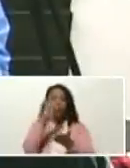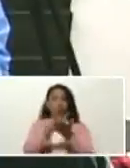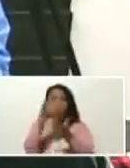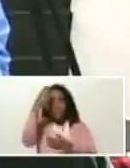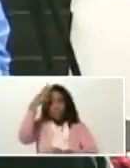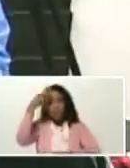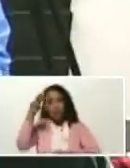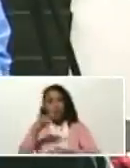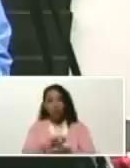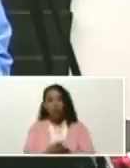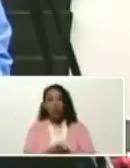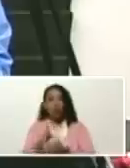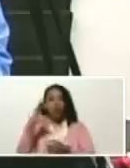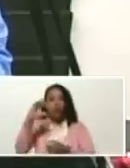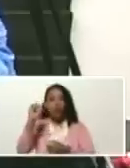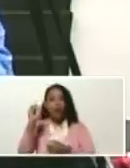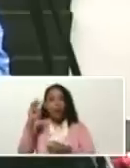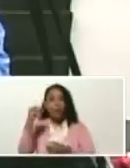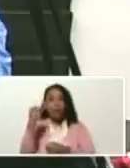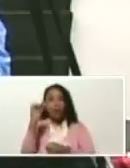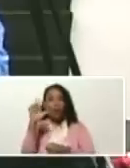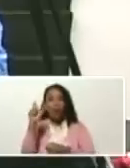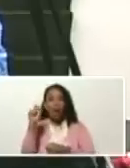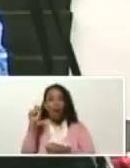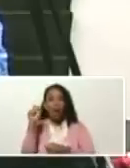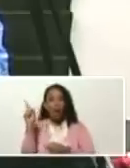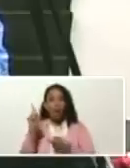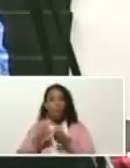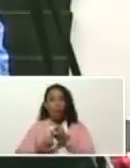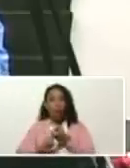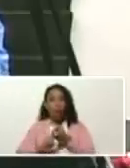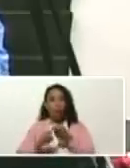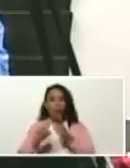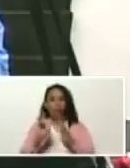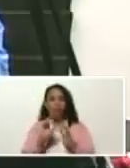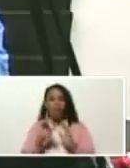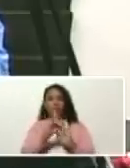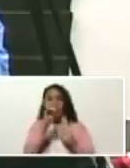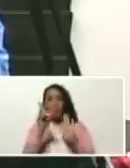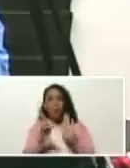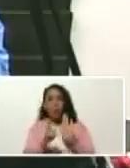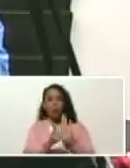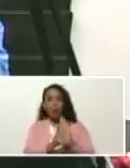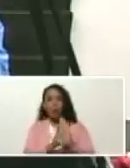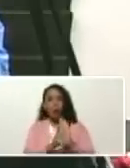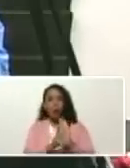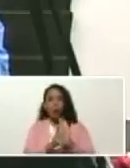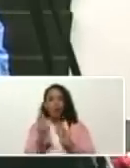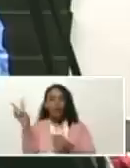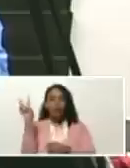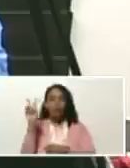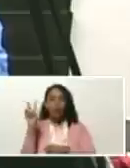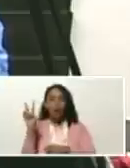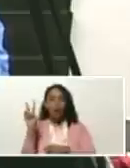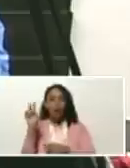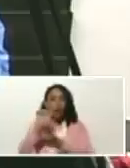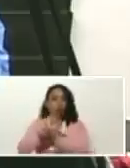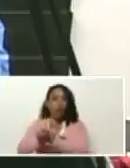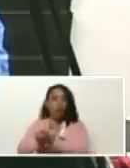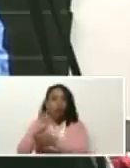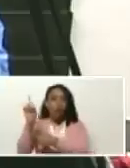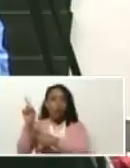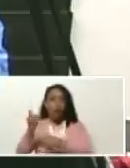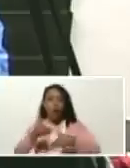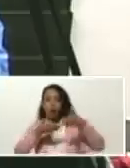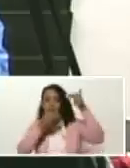México es Camila fabri SAP esposa del diplomático venezolano secuestrado en